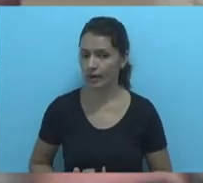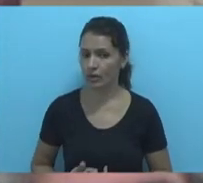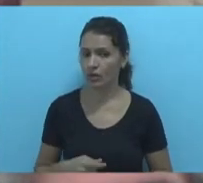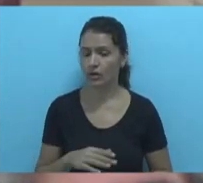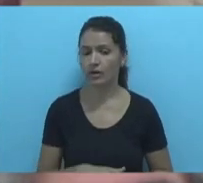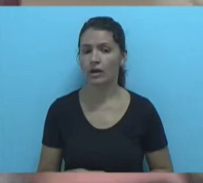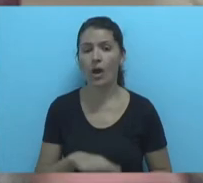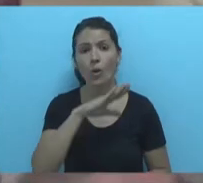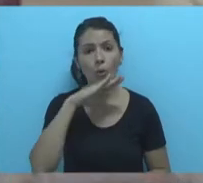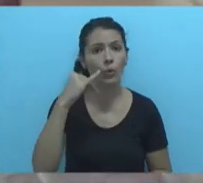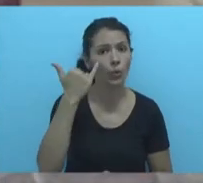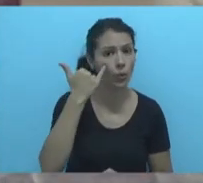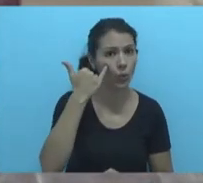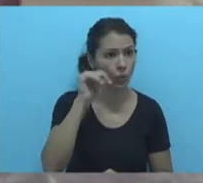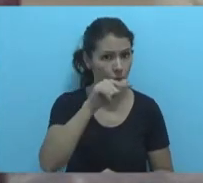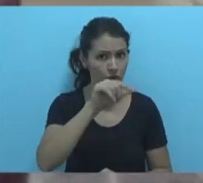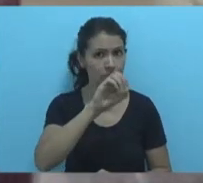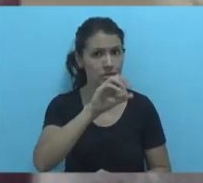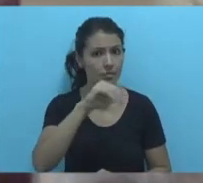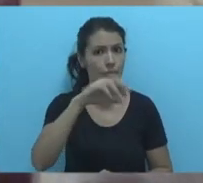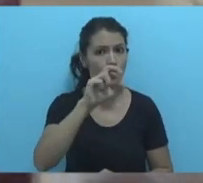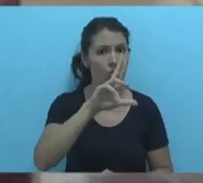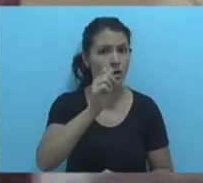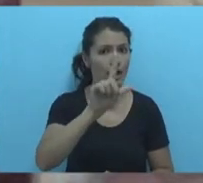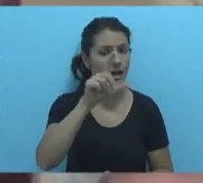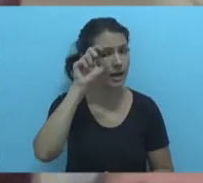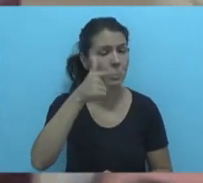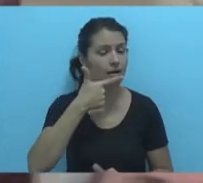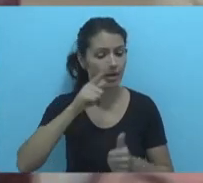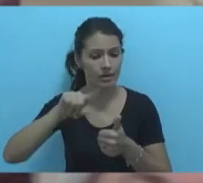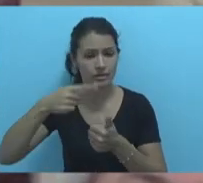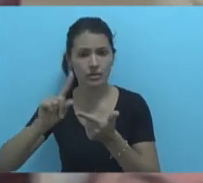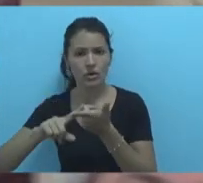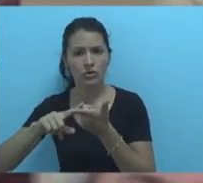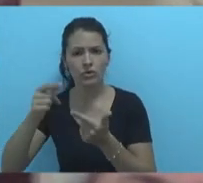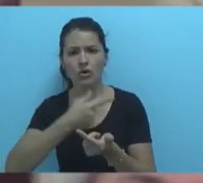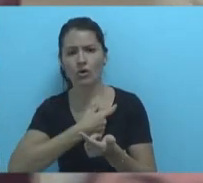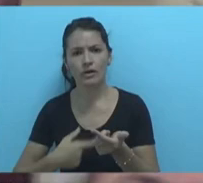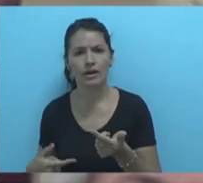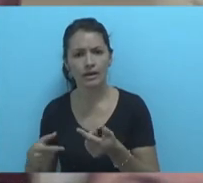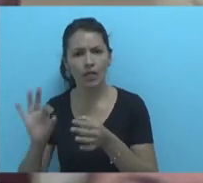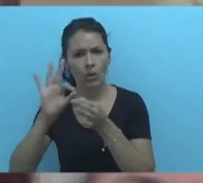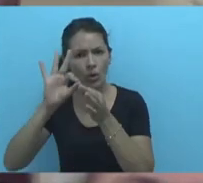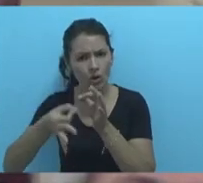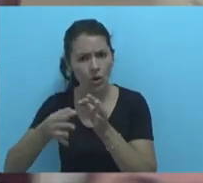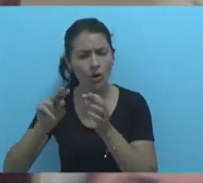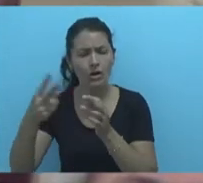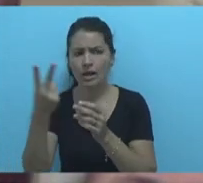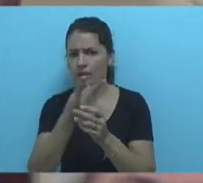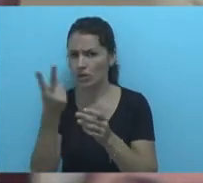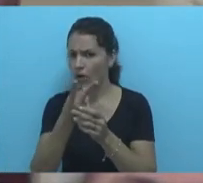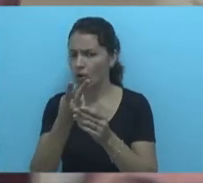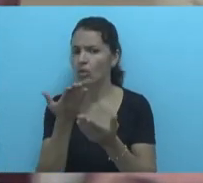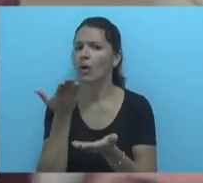del gobernador Morales y del gobernador de Corrientes, de haber acompañado el